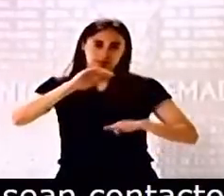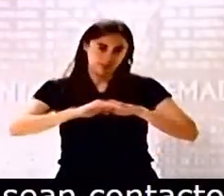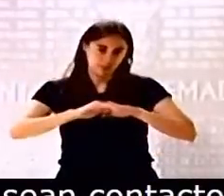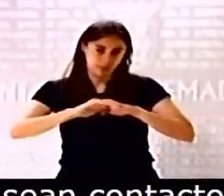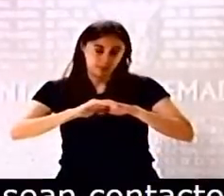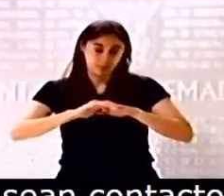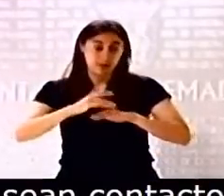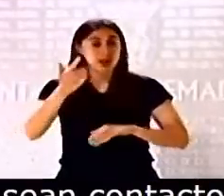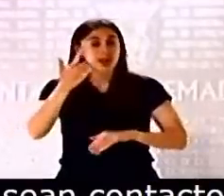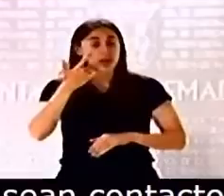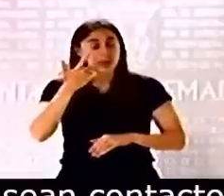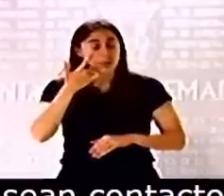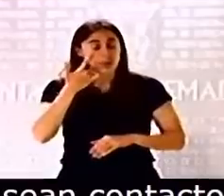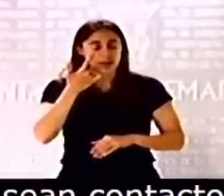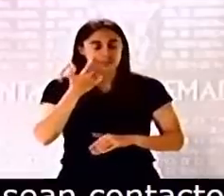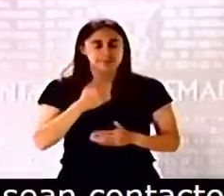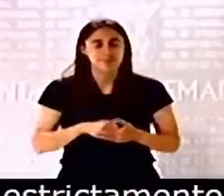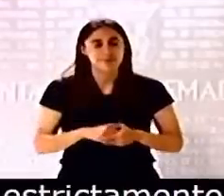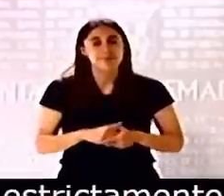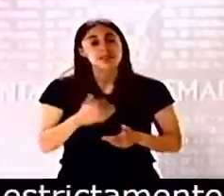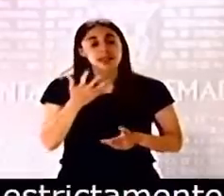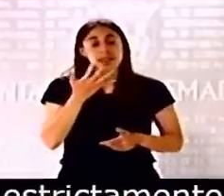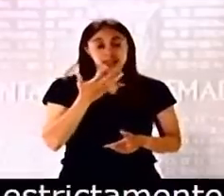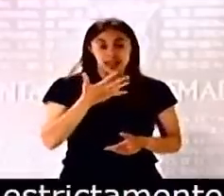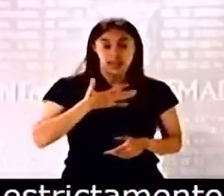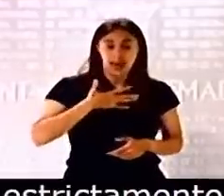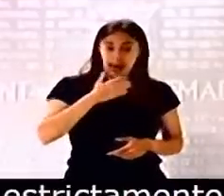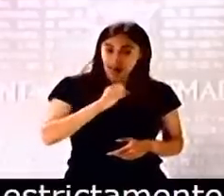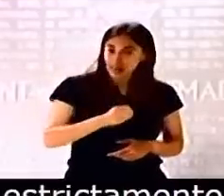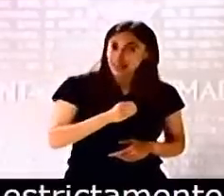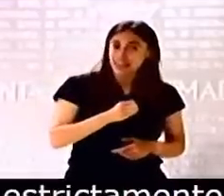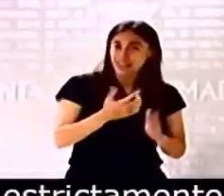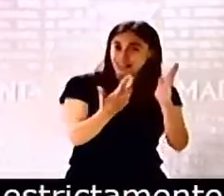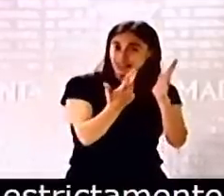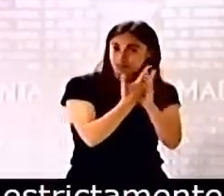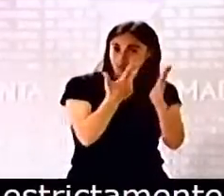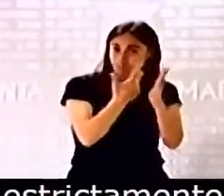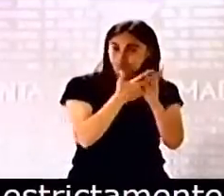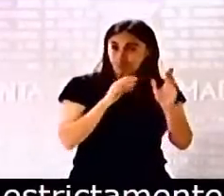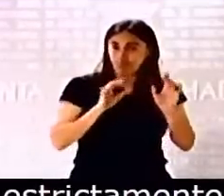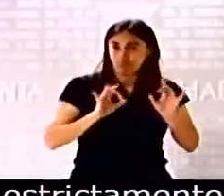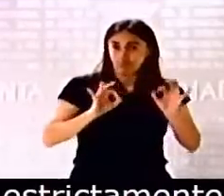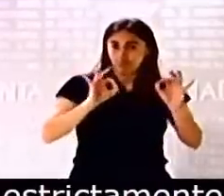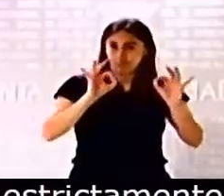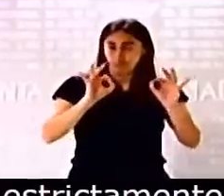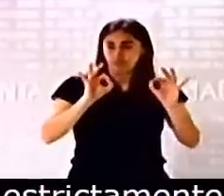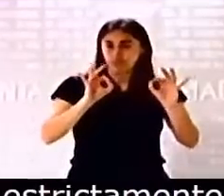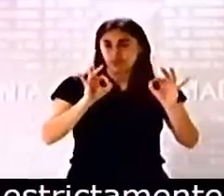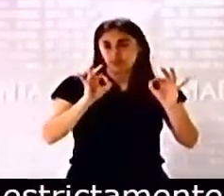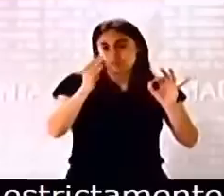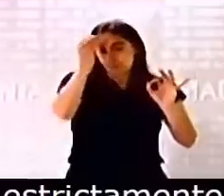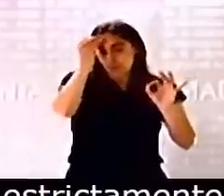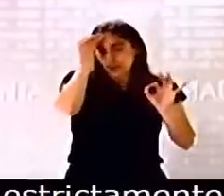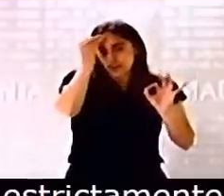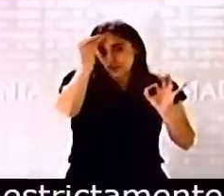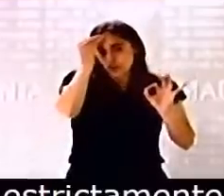Mire, si eso me lo dice el alcalde, yo entiendo que está pidiéndome lo mejor para el